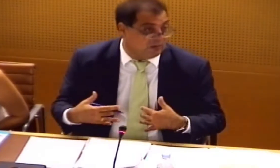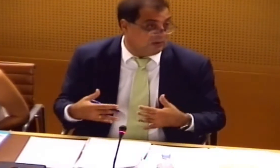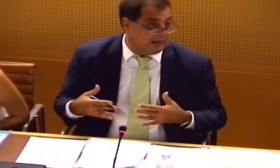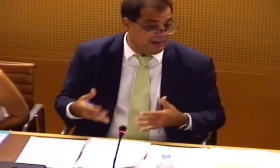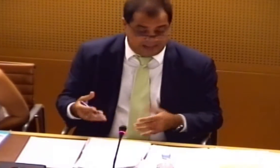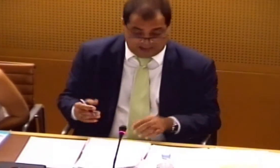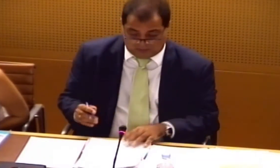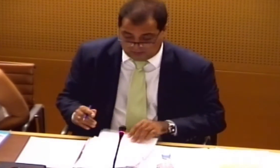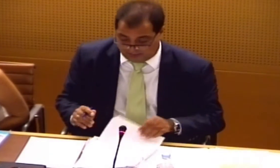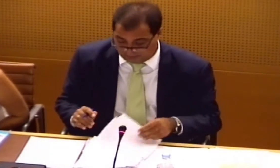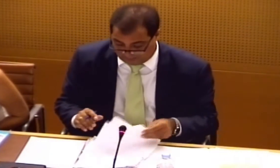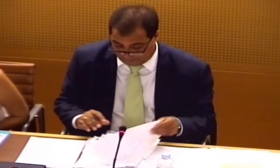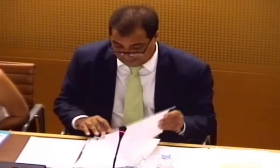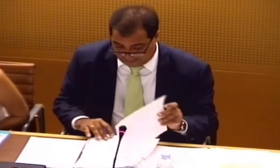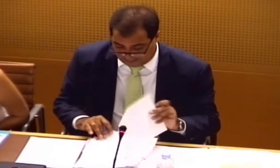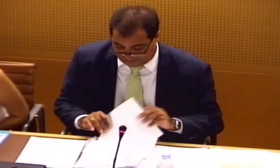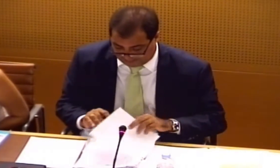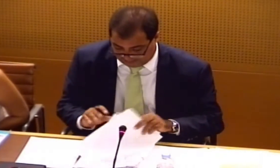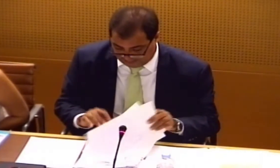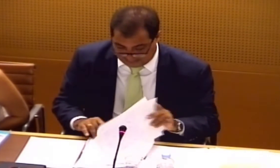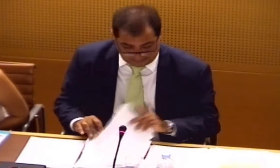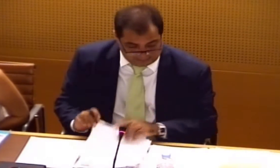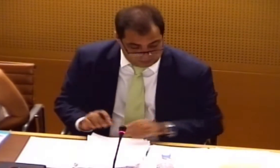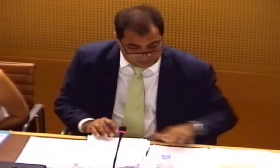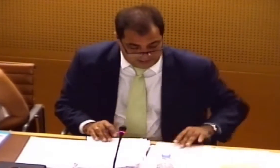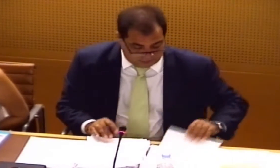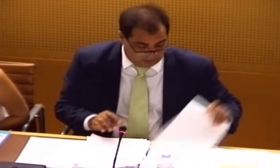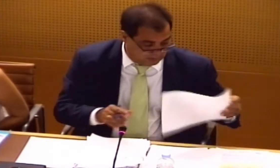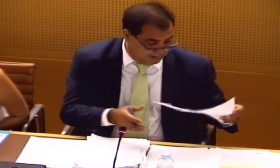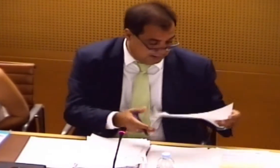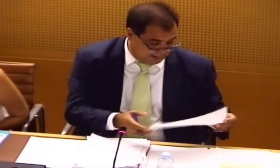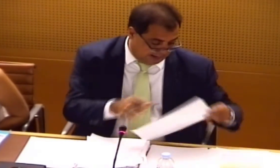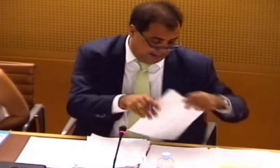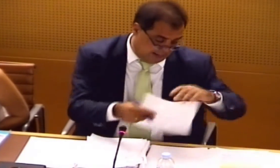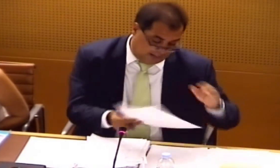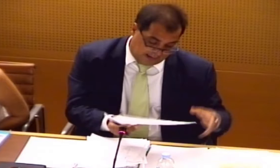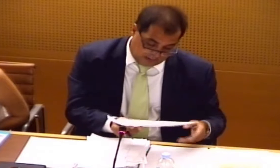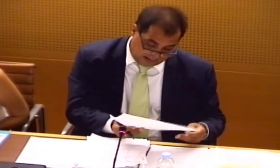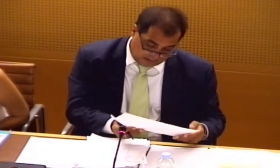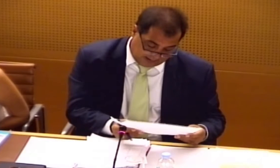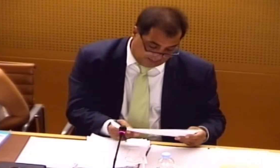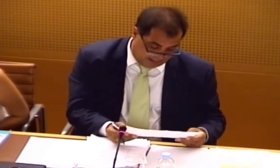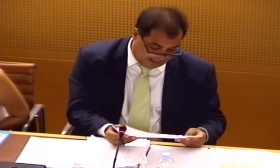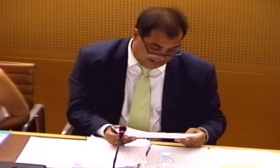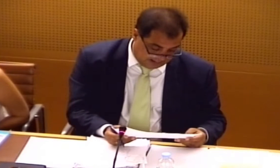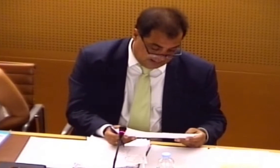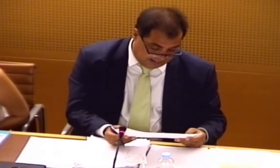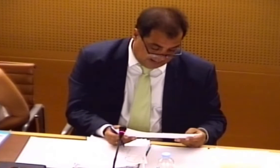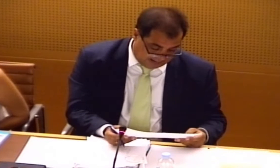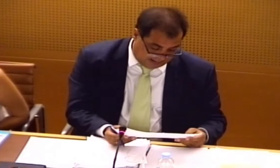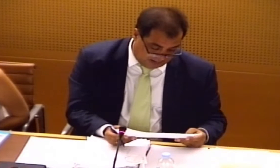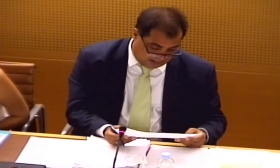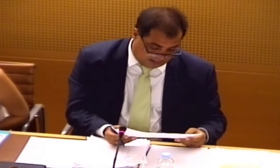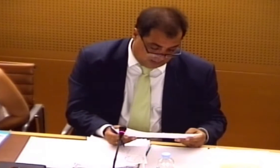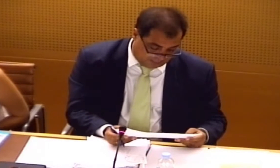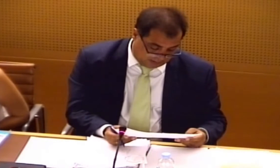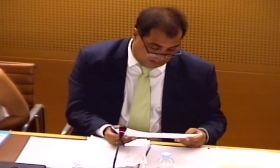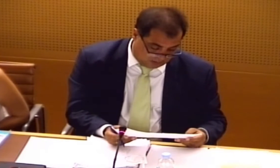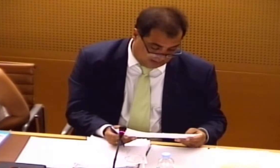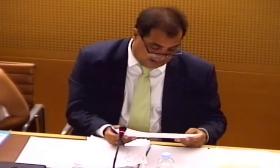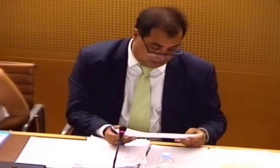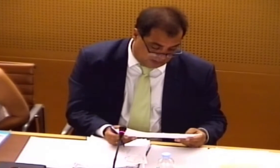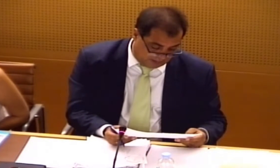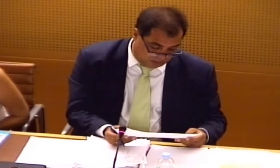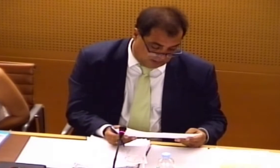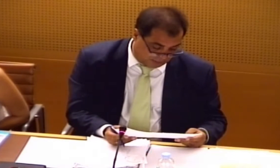por esta dirección eliminarlo. En concreto, se trata de un proyecto que es del Ayuntamiento de San Miguel, que se